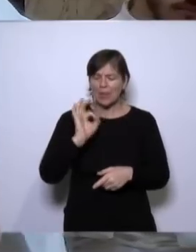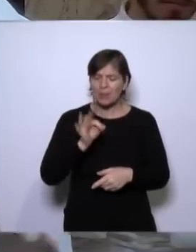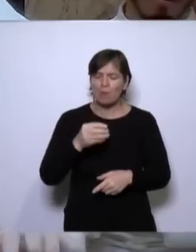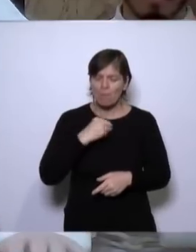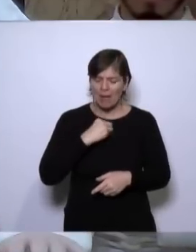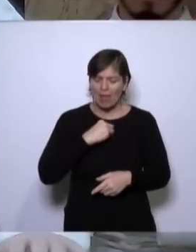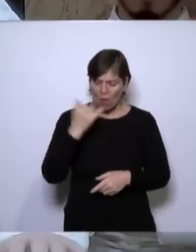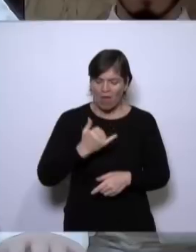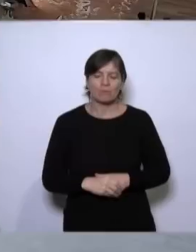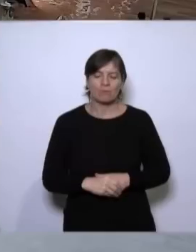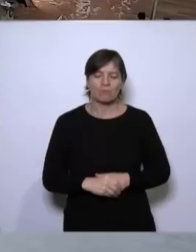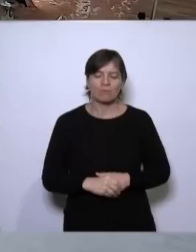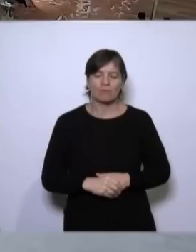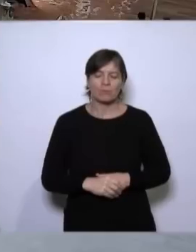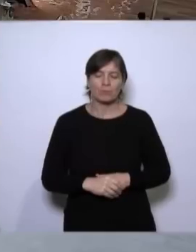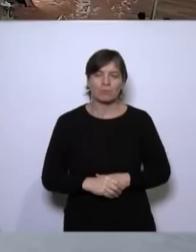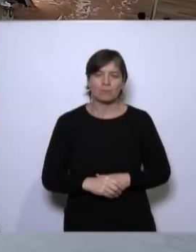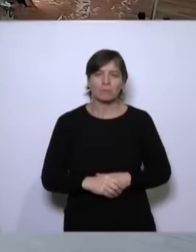reconocemos pecadores.